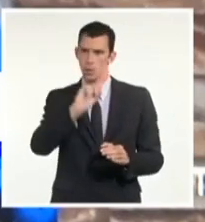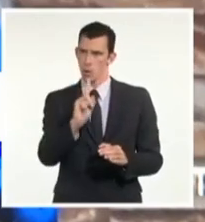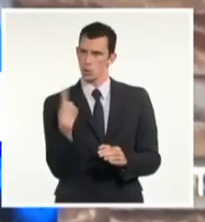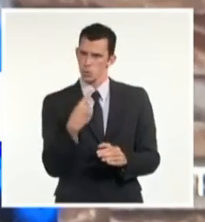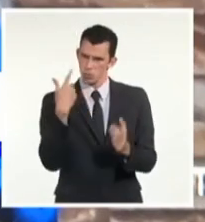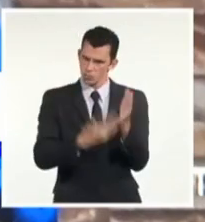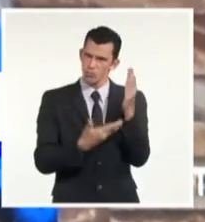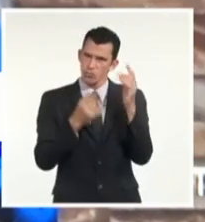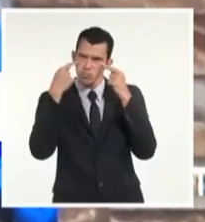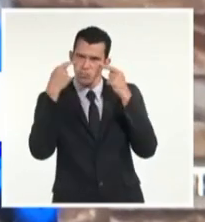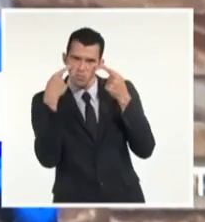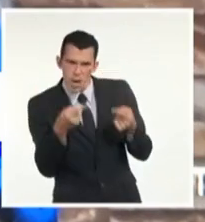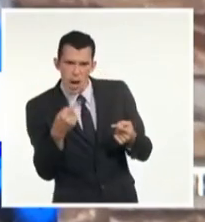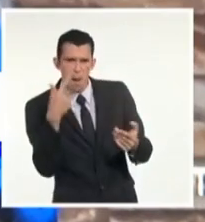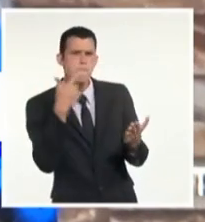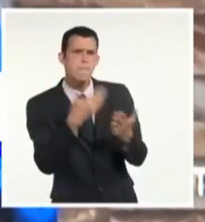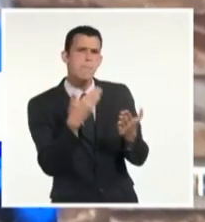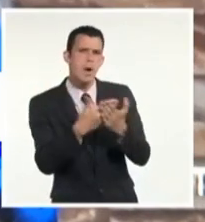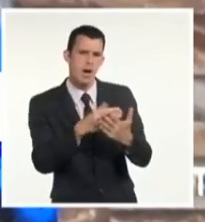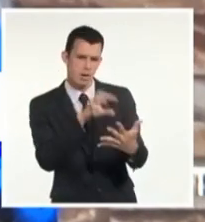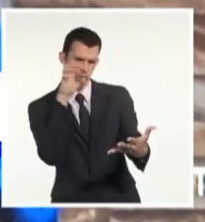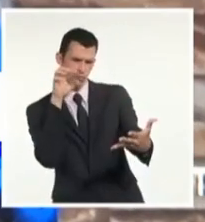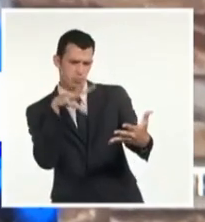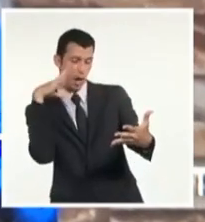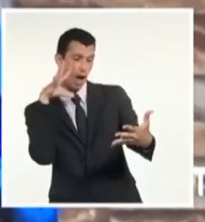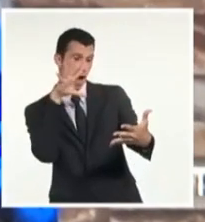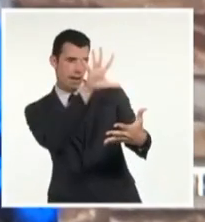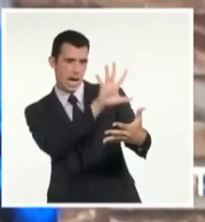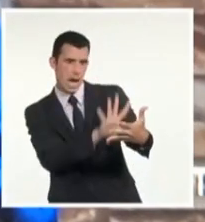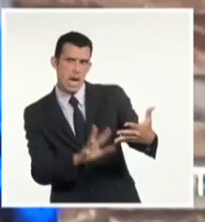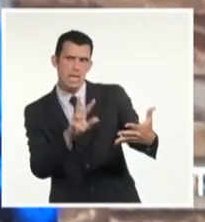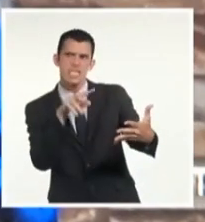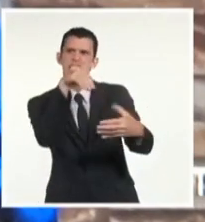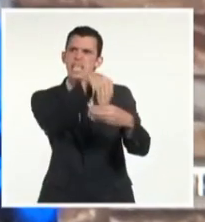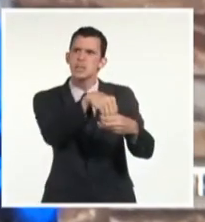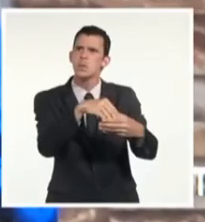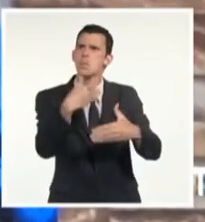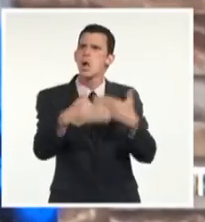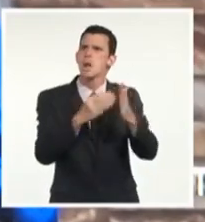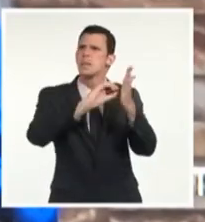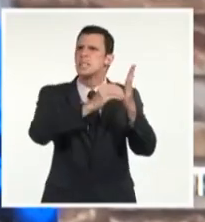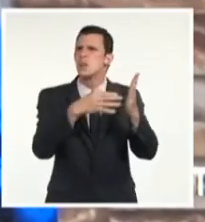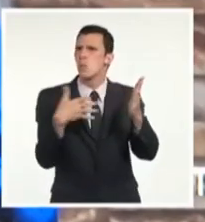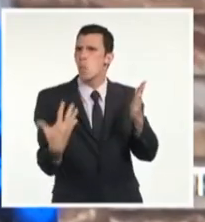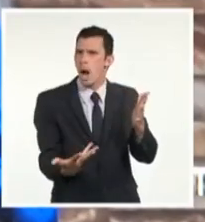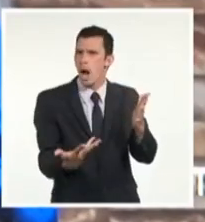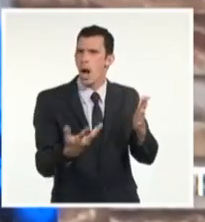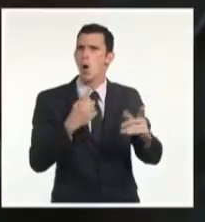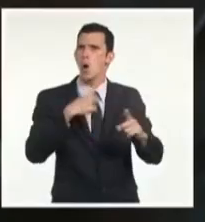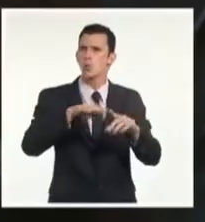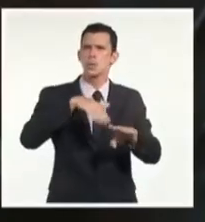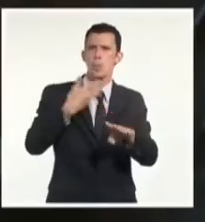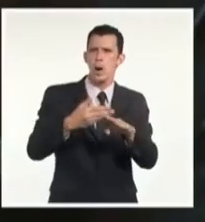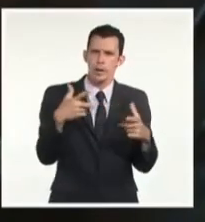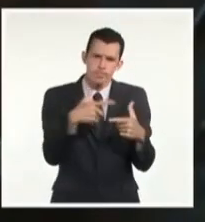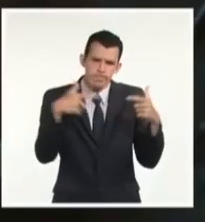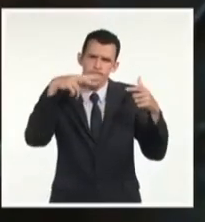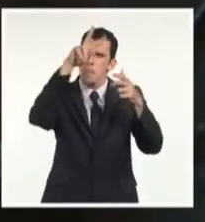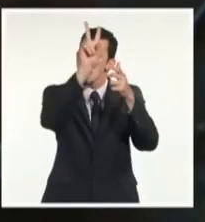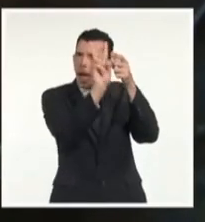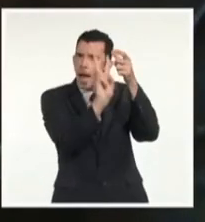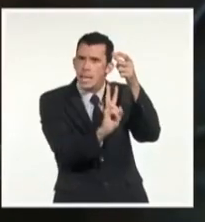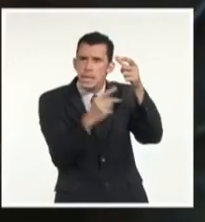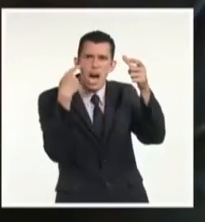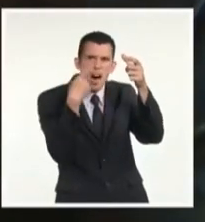espesor y algunas reparaciones que hemos hecho en tiempos anteriores para evaluar la posibilidad de que haya un futuro fallo. Esto, como es